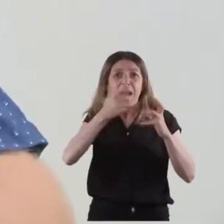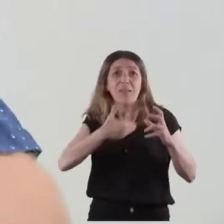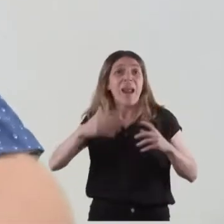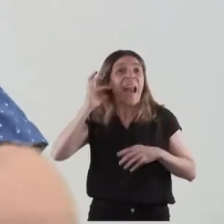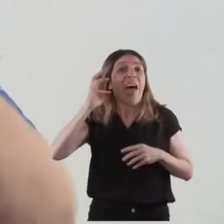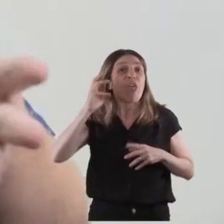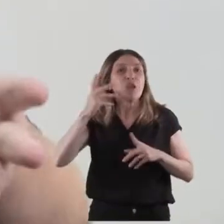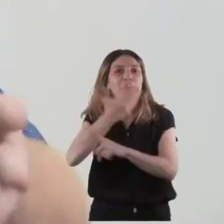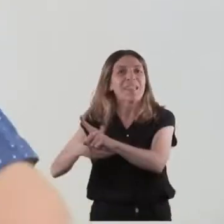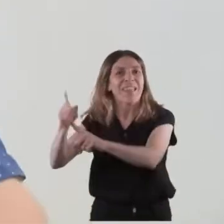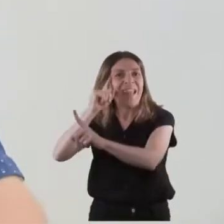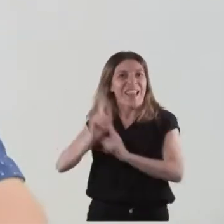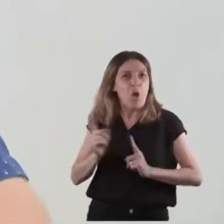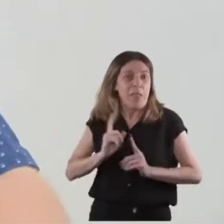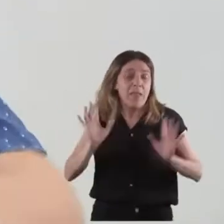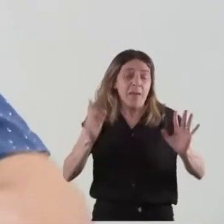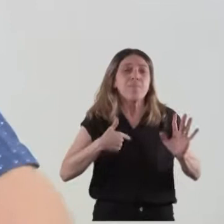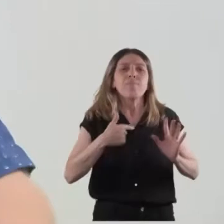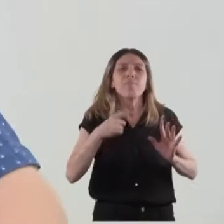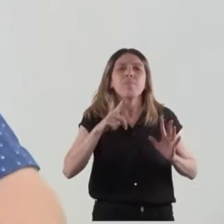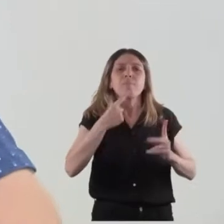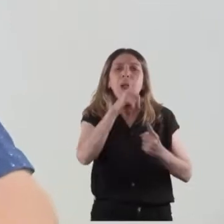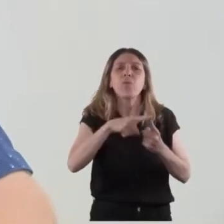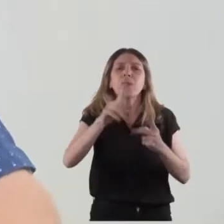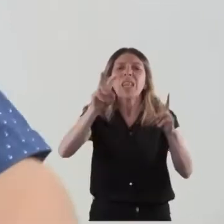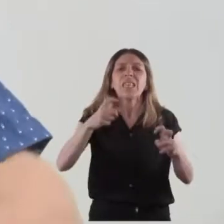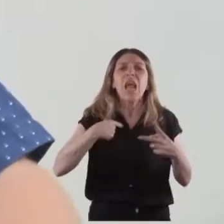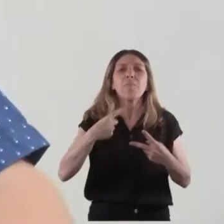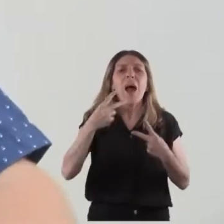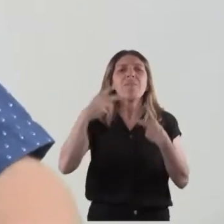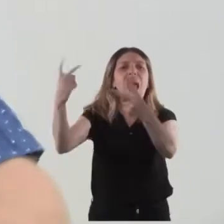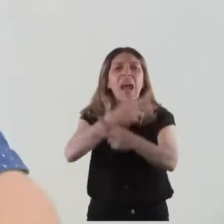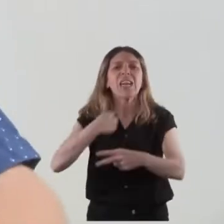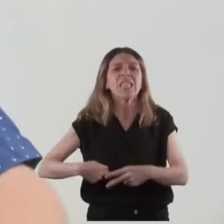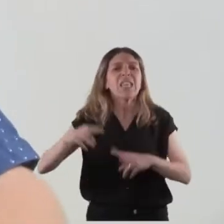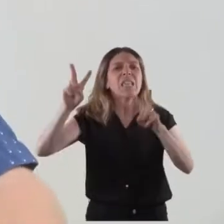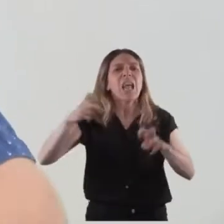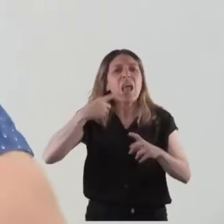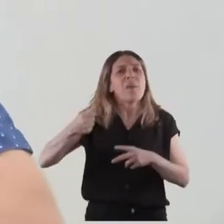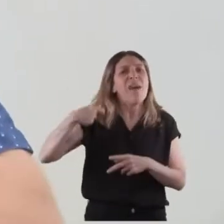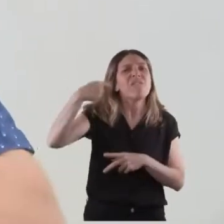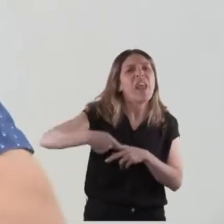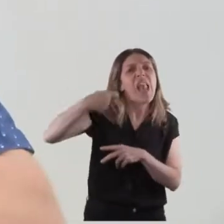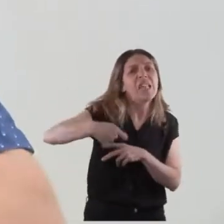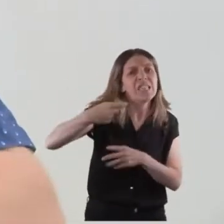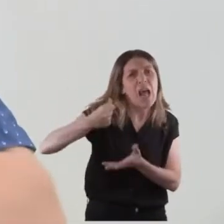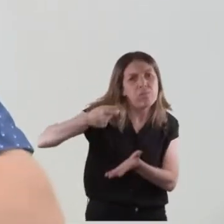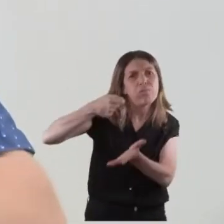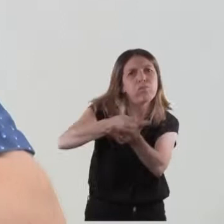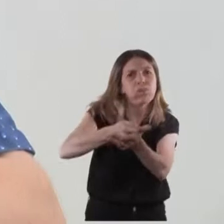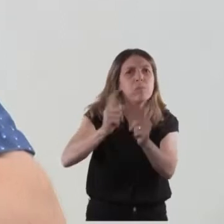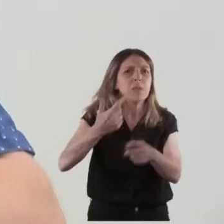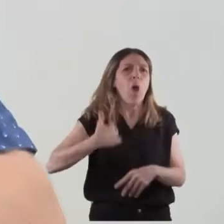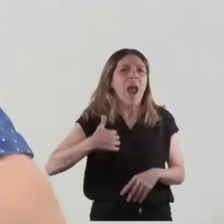última conferencia le pregunté sobre el viaje a china en especial sobre el tema de la financiación o la ampliación de la financiación que busca la